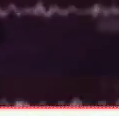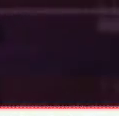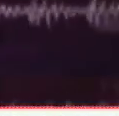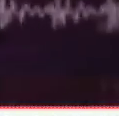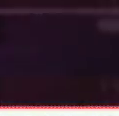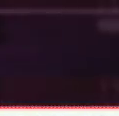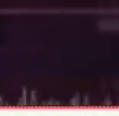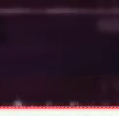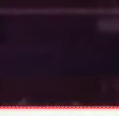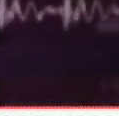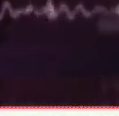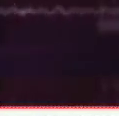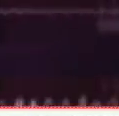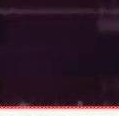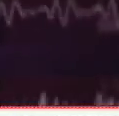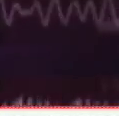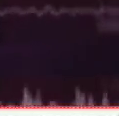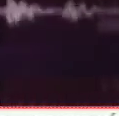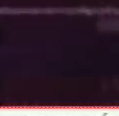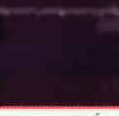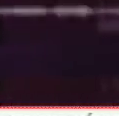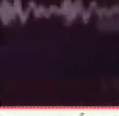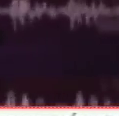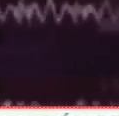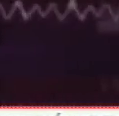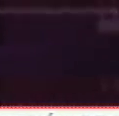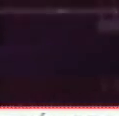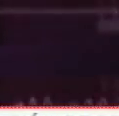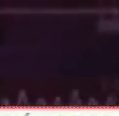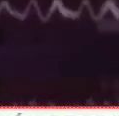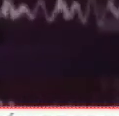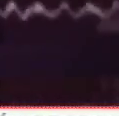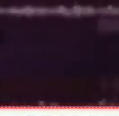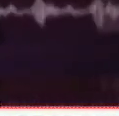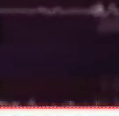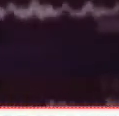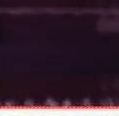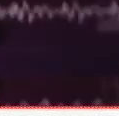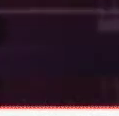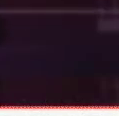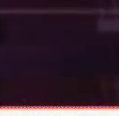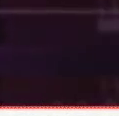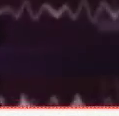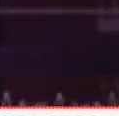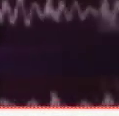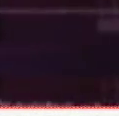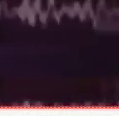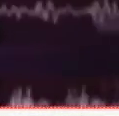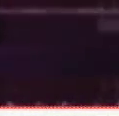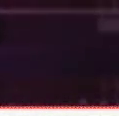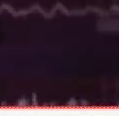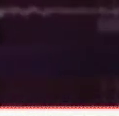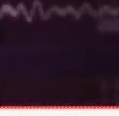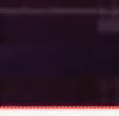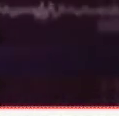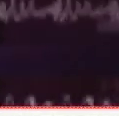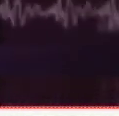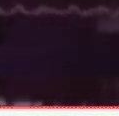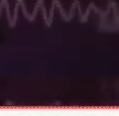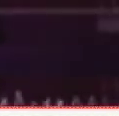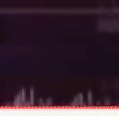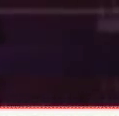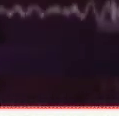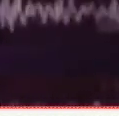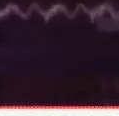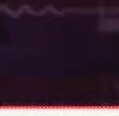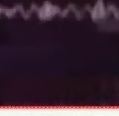bien sabe, todos los días en Venezuela hay millones de emergencias y cientos de casos como este que está pasando,